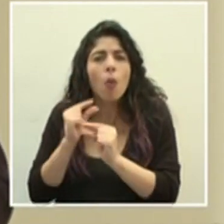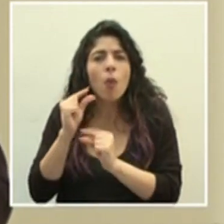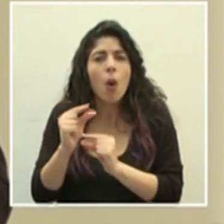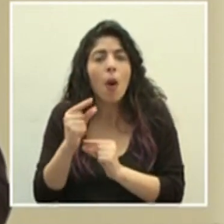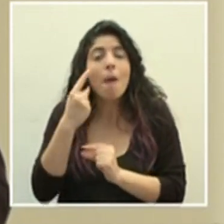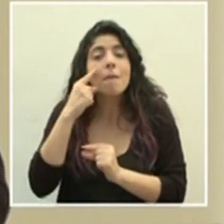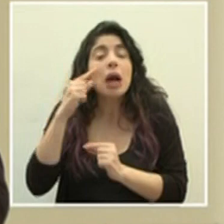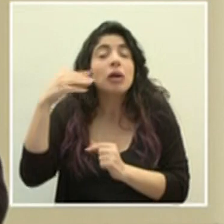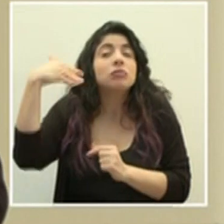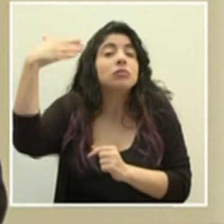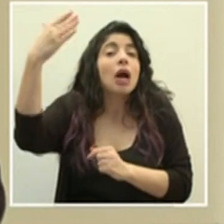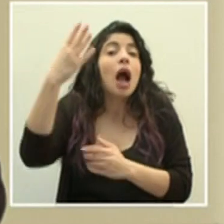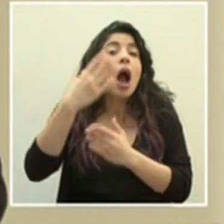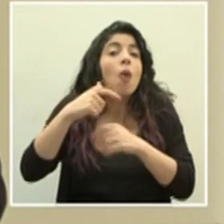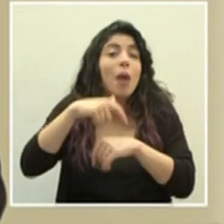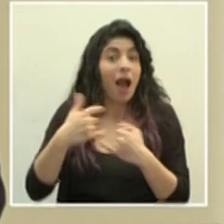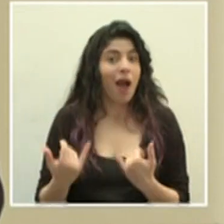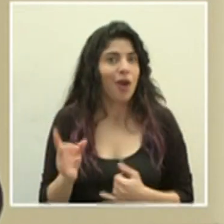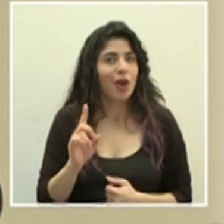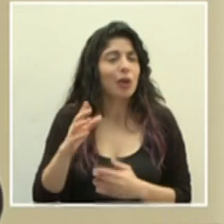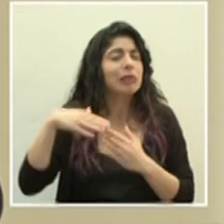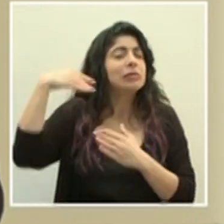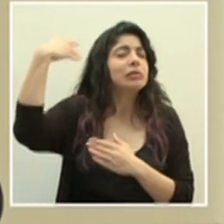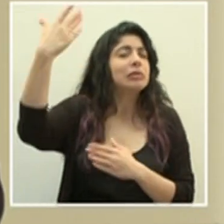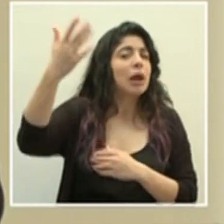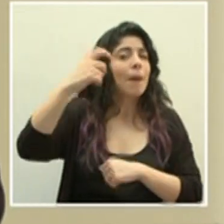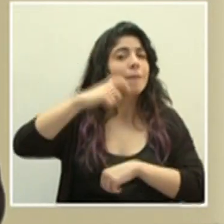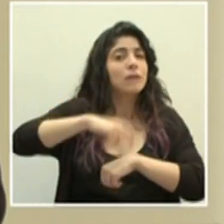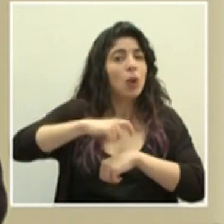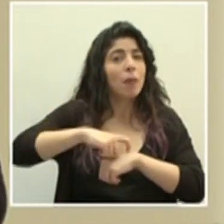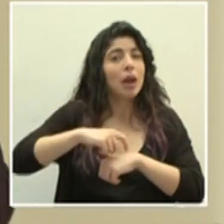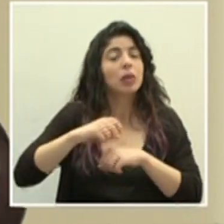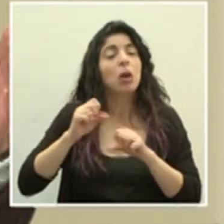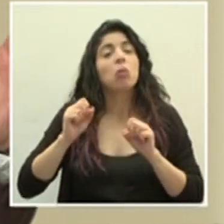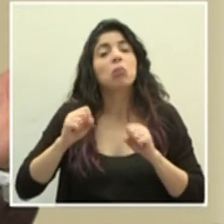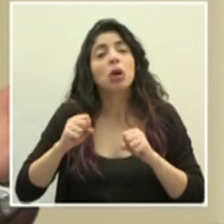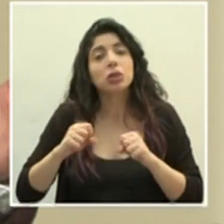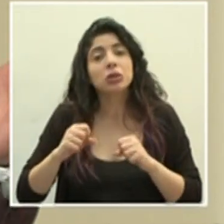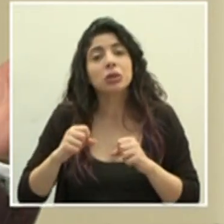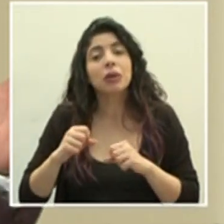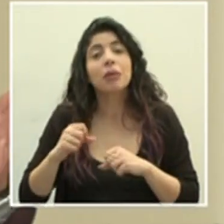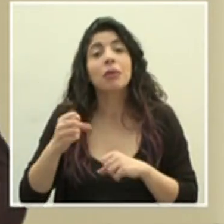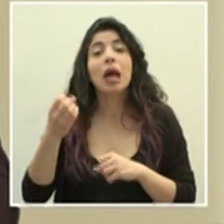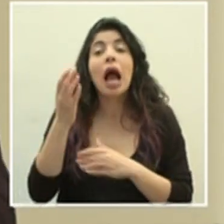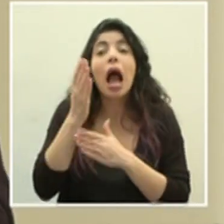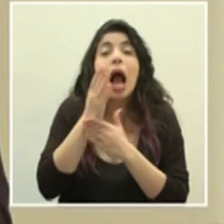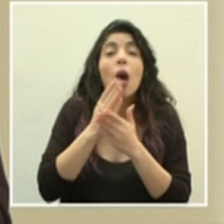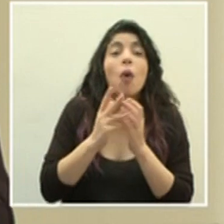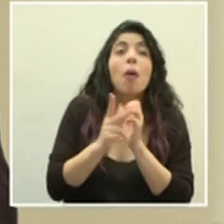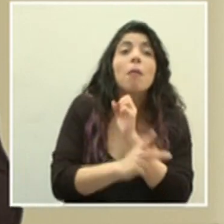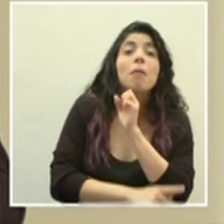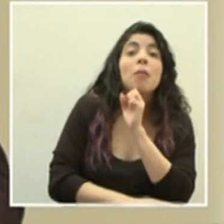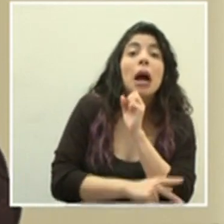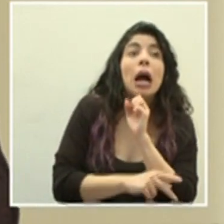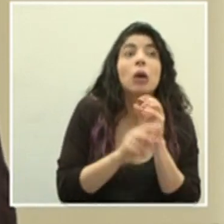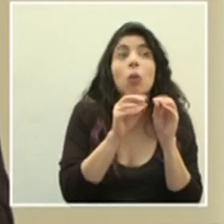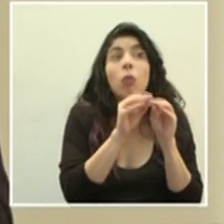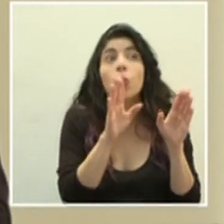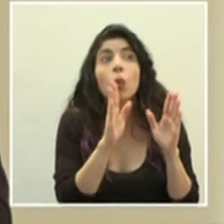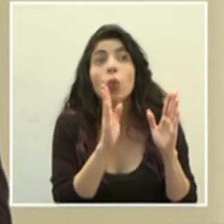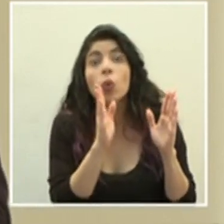eventualmente, en algún momento, no estoy diciendo que ya, pero en algún momento podríamos permitir de procedencias de ciertos países en donde no hay una